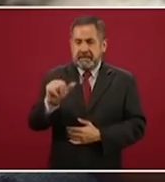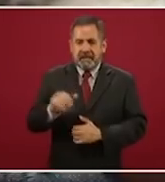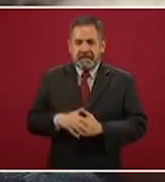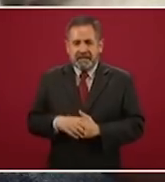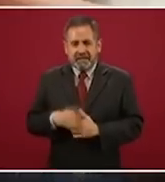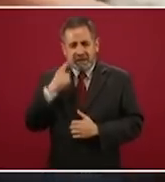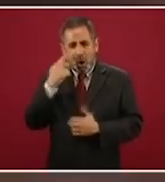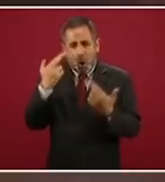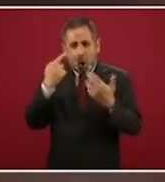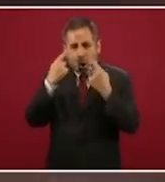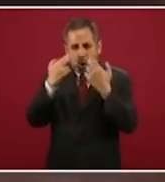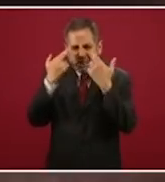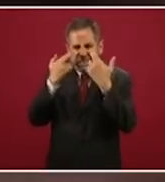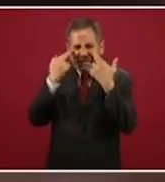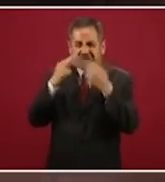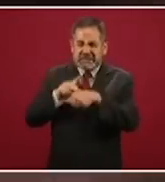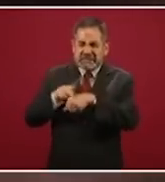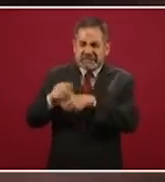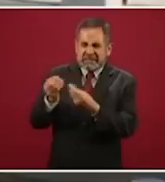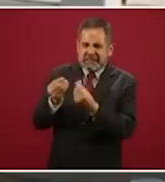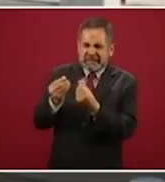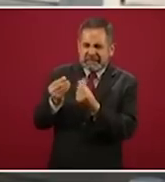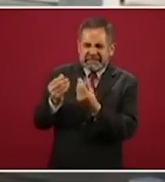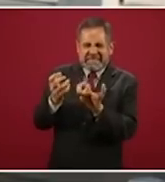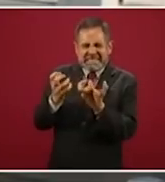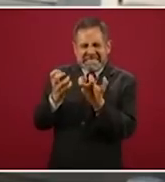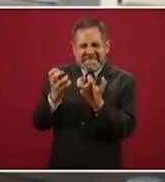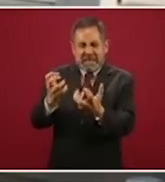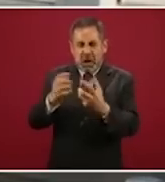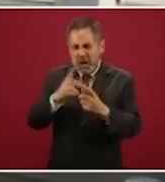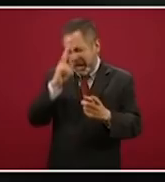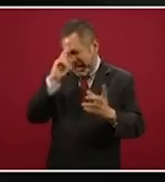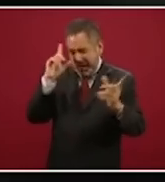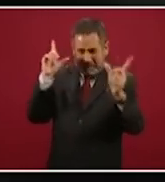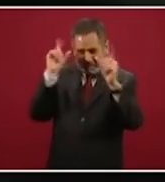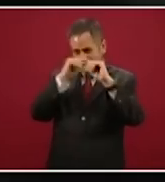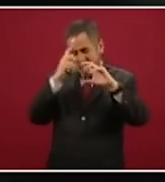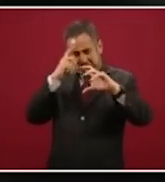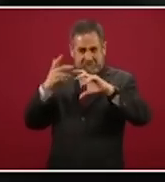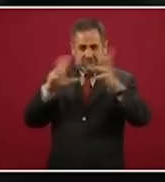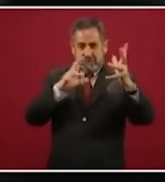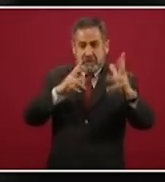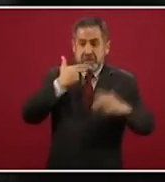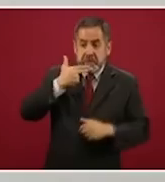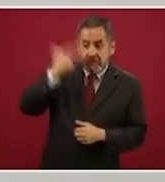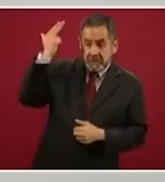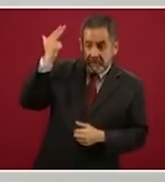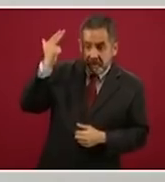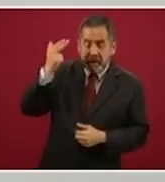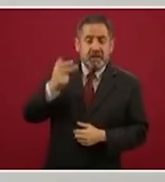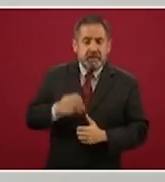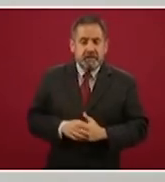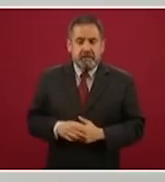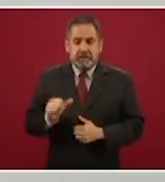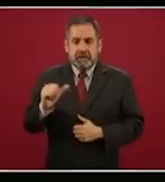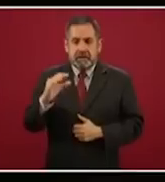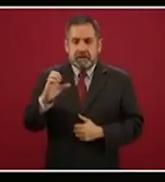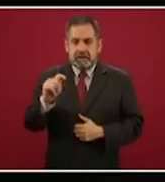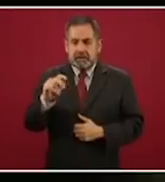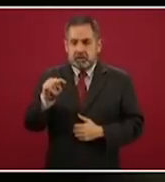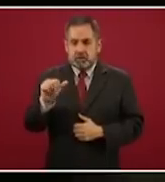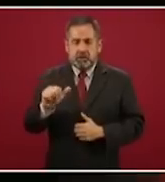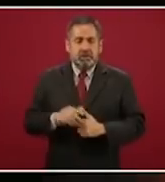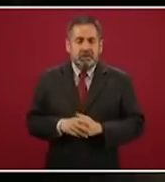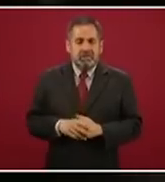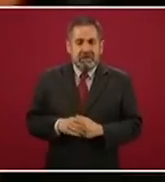desde irritación en ojos y piel hasta crisis emocionales intensas y el suicidio. Acetona.